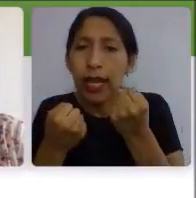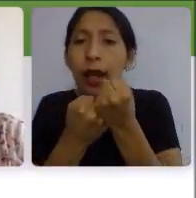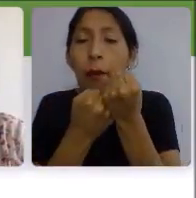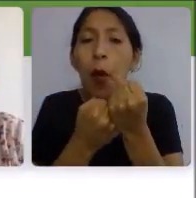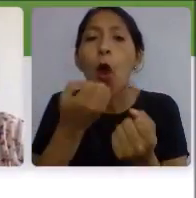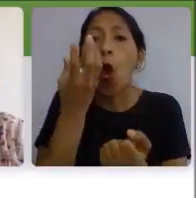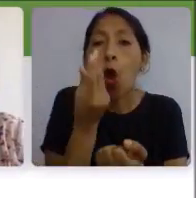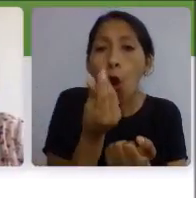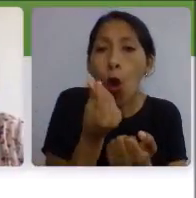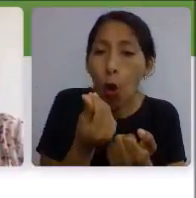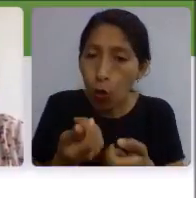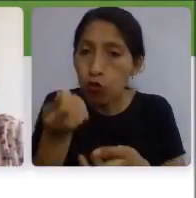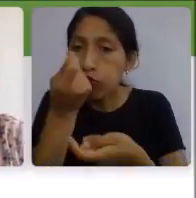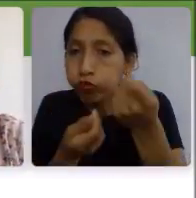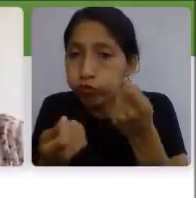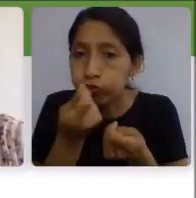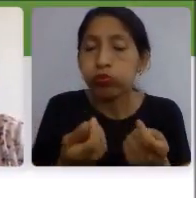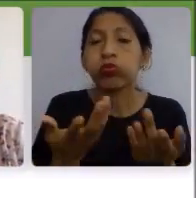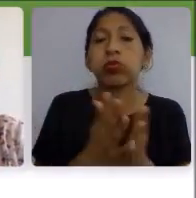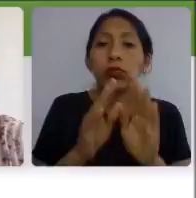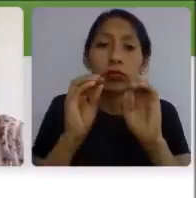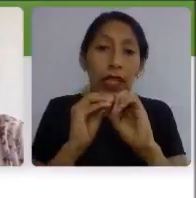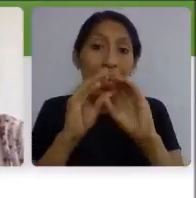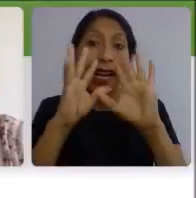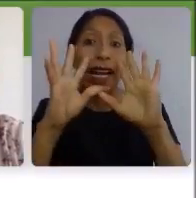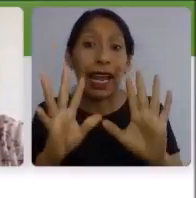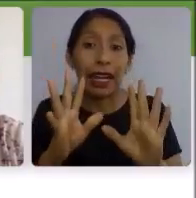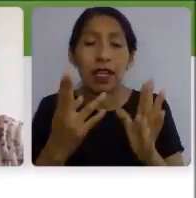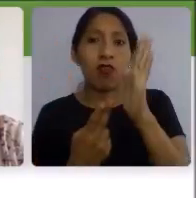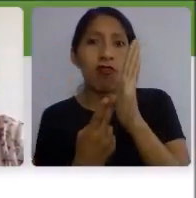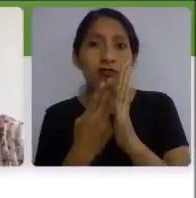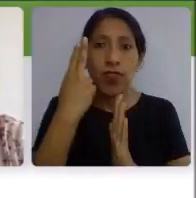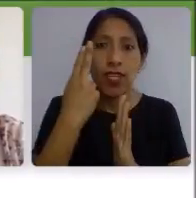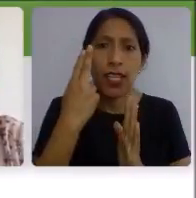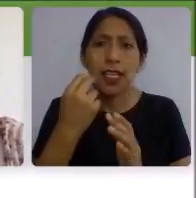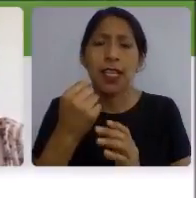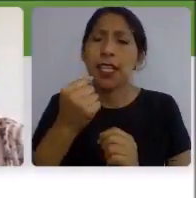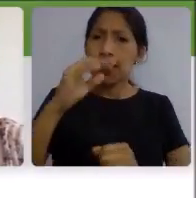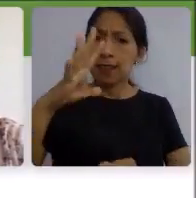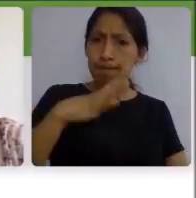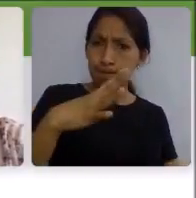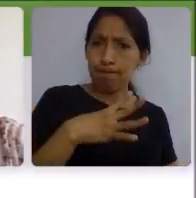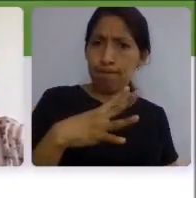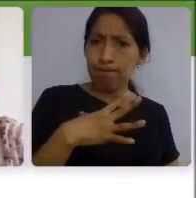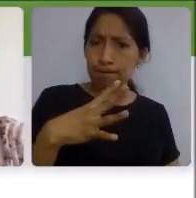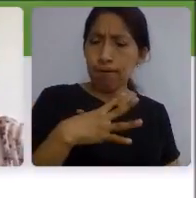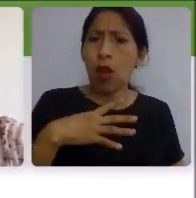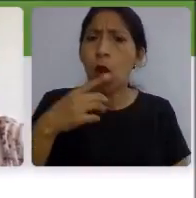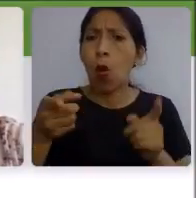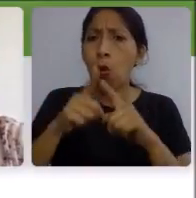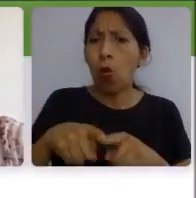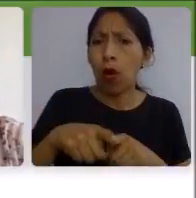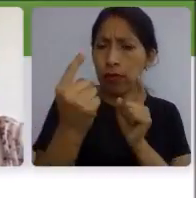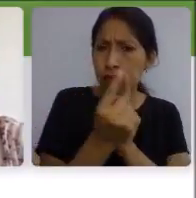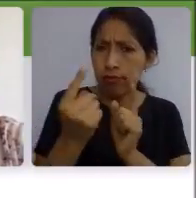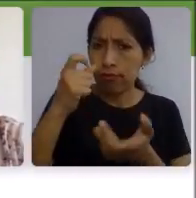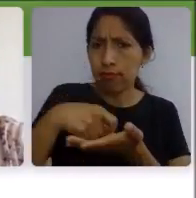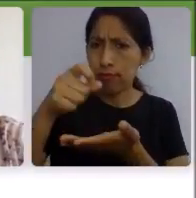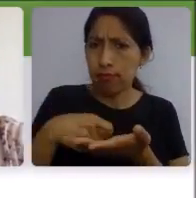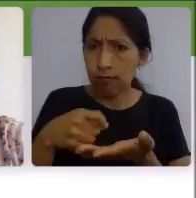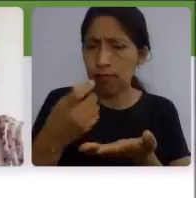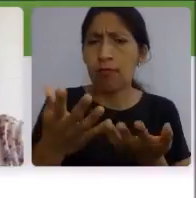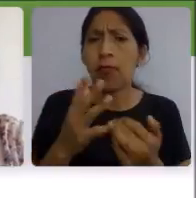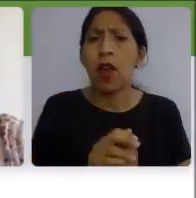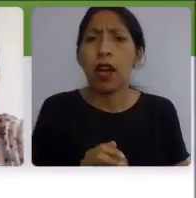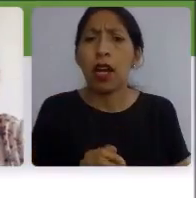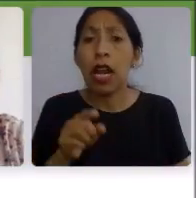precios competitivos, claridad, sinceridad y formalidad en la negociación. Precios competitivos no quiere decir